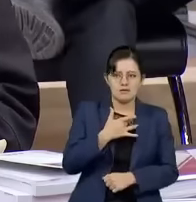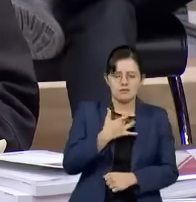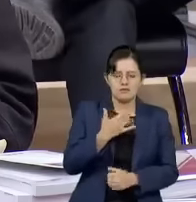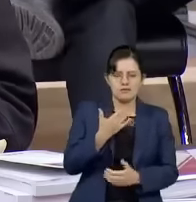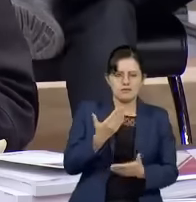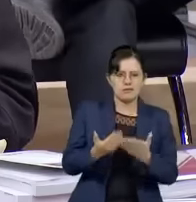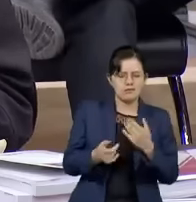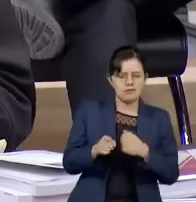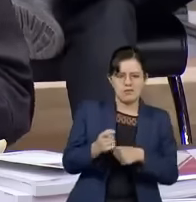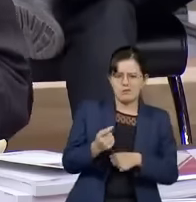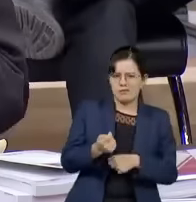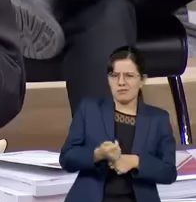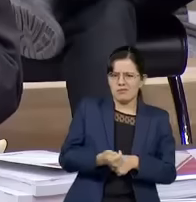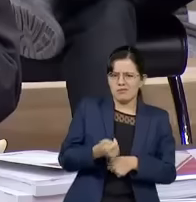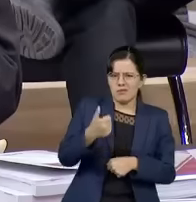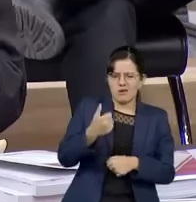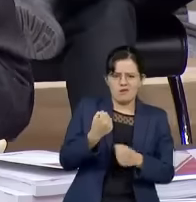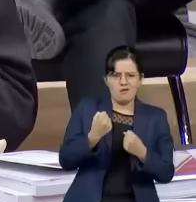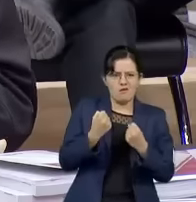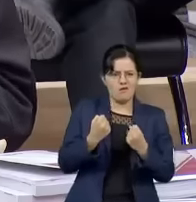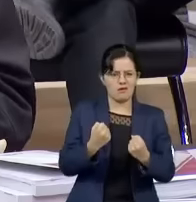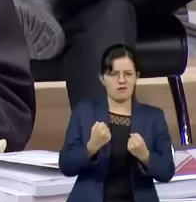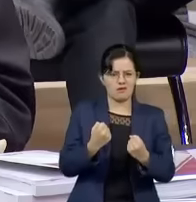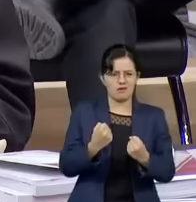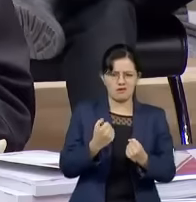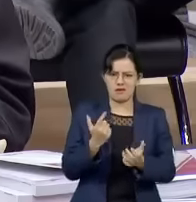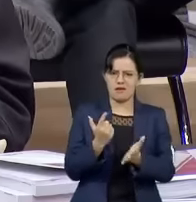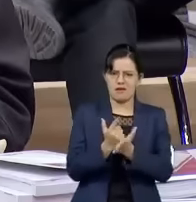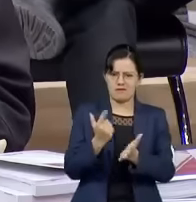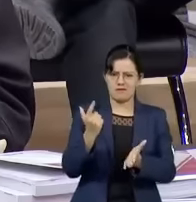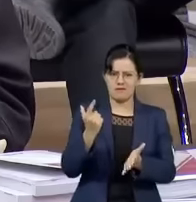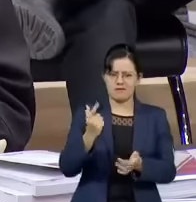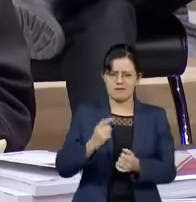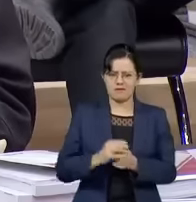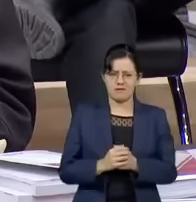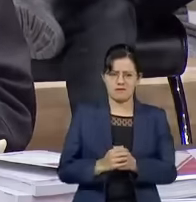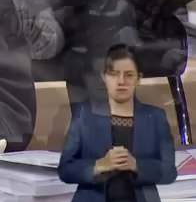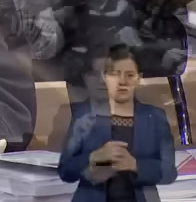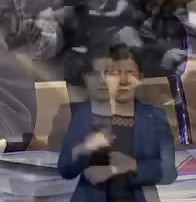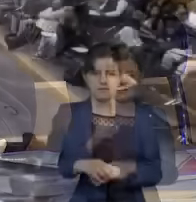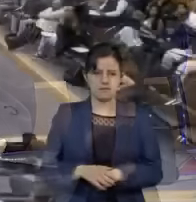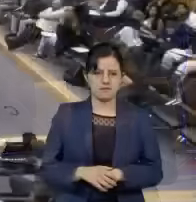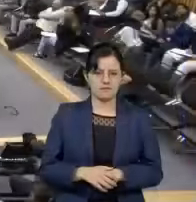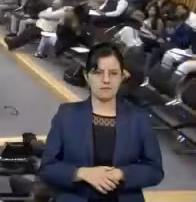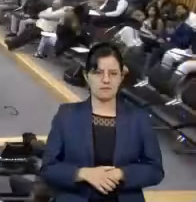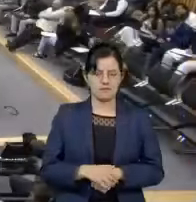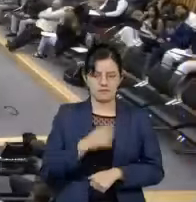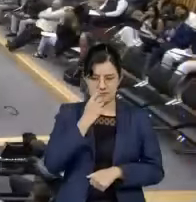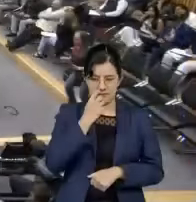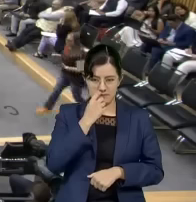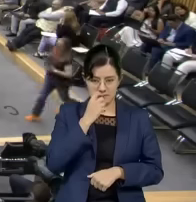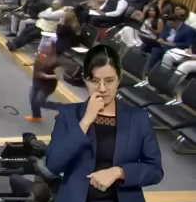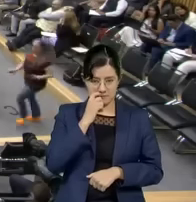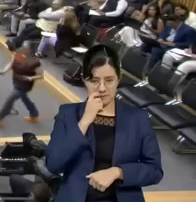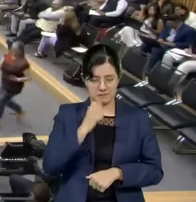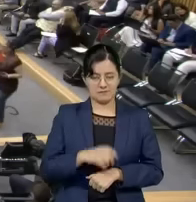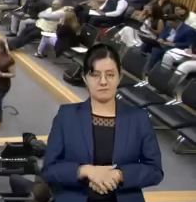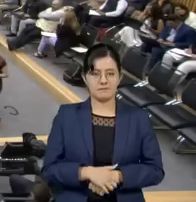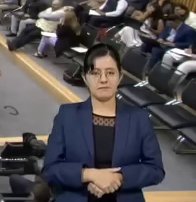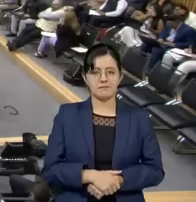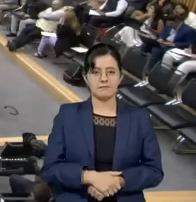inédita muy fuerte que no debe quedar impune quisiera referirme